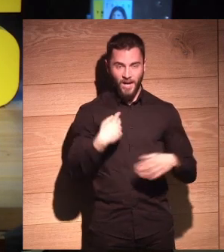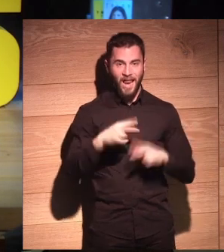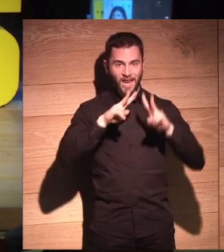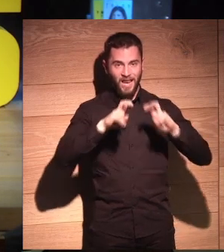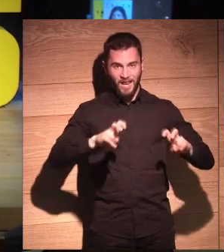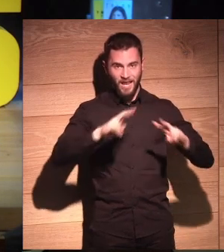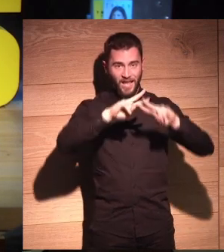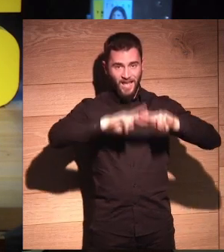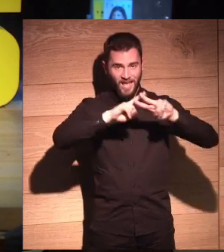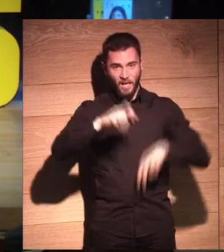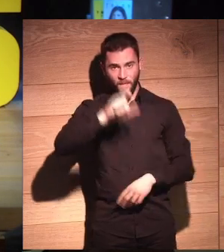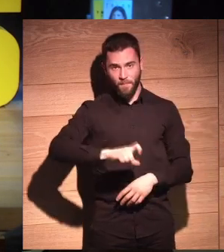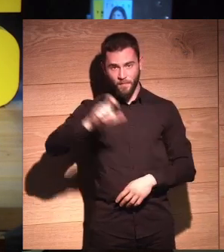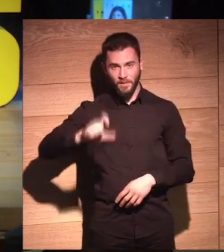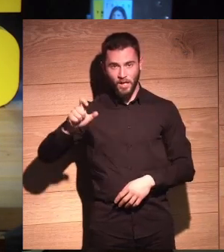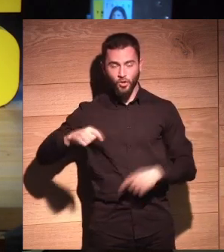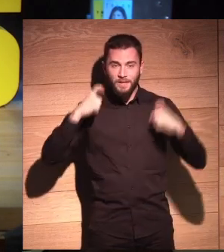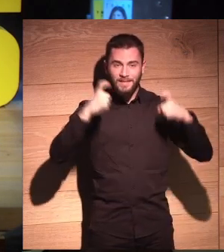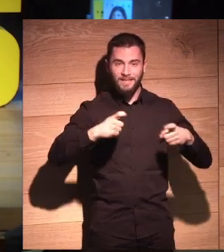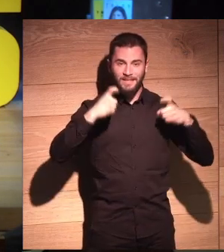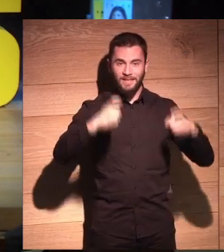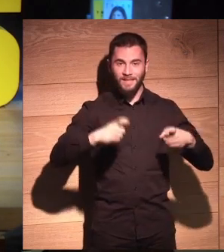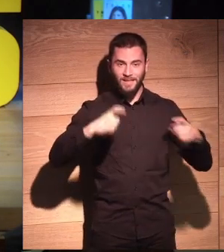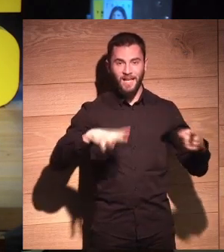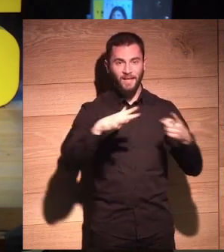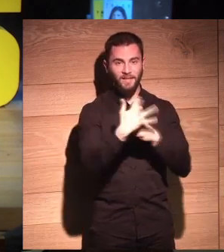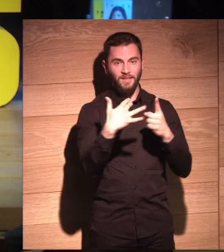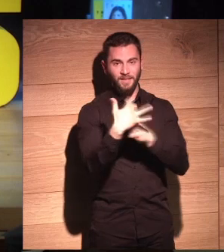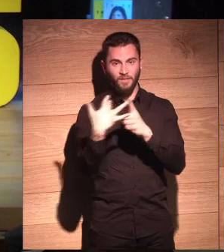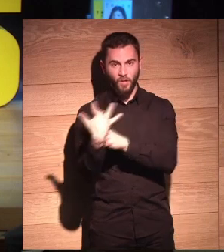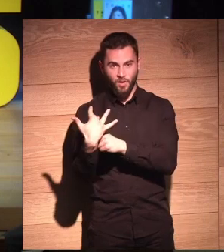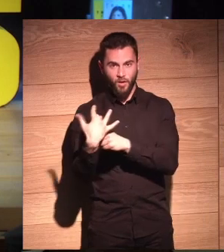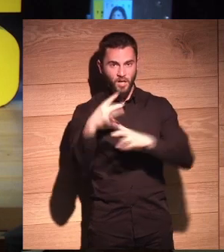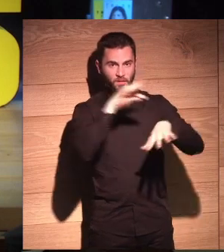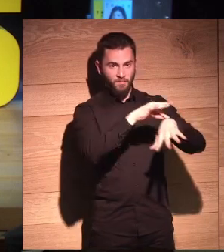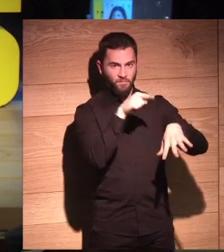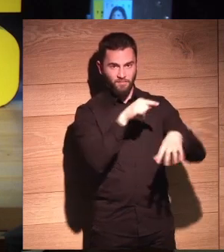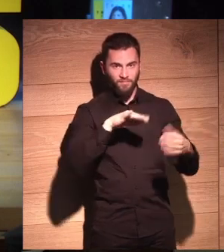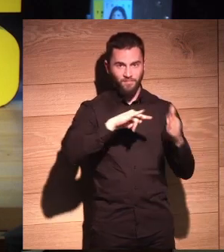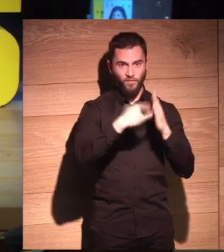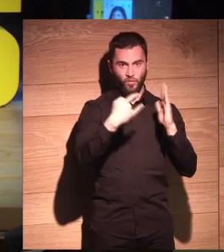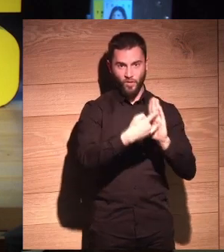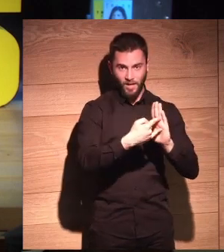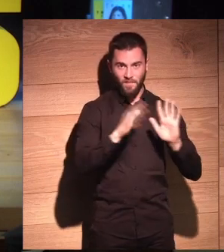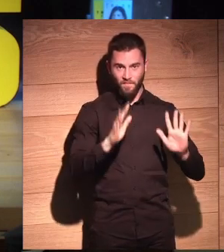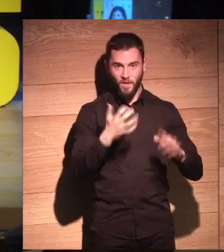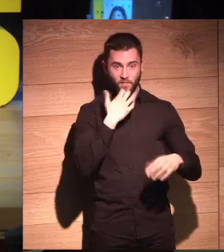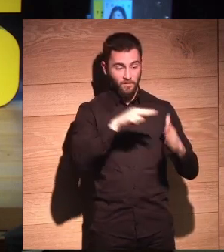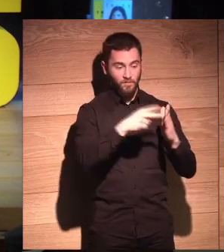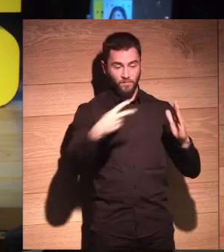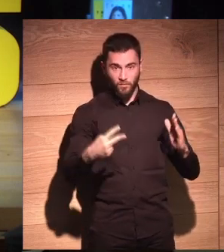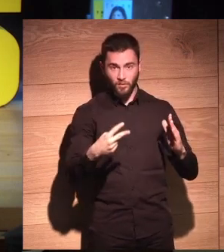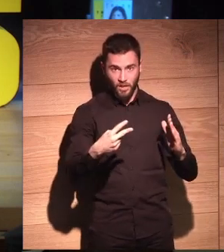investigadores tratamos de solucionar situaciones en las que hay una patología, pero una vez que esa tecnología